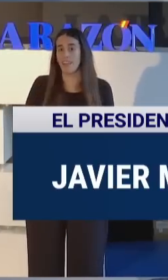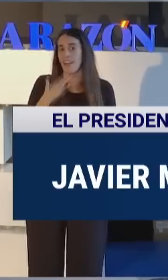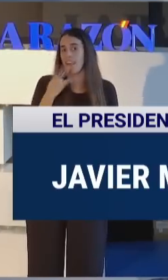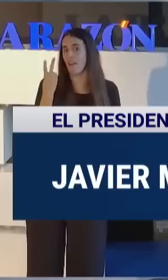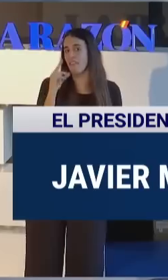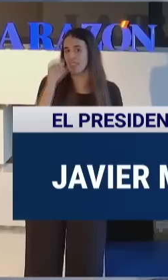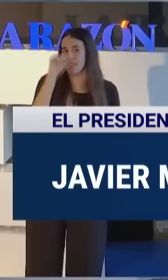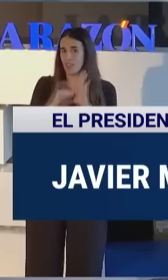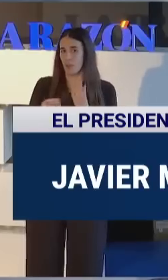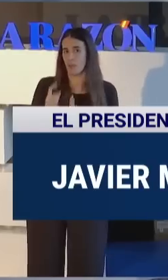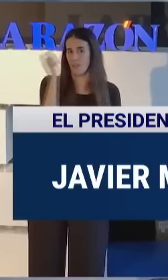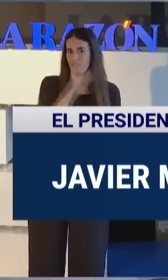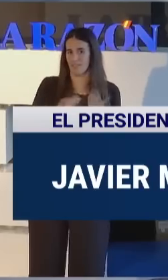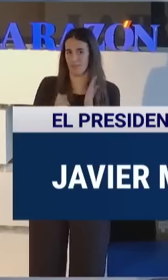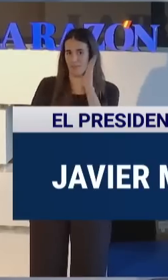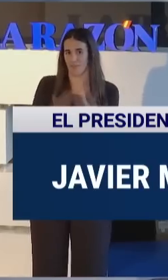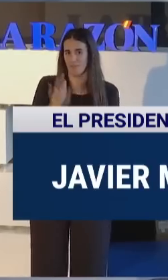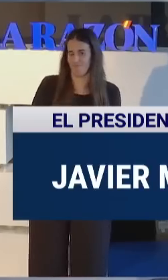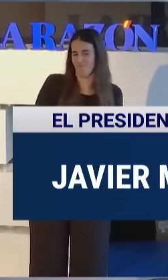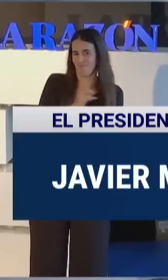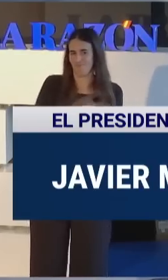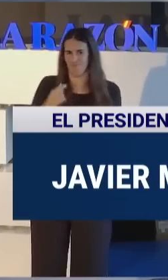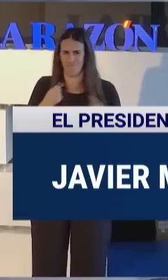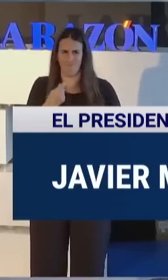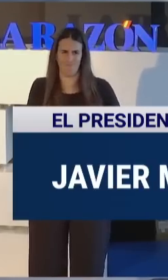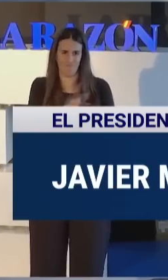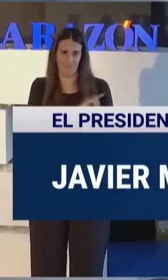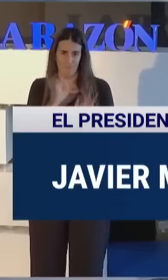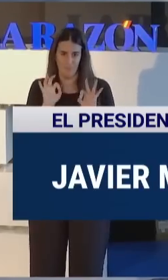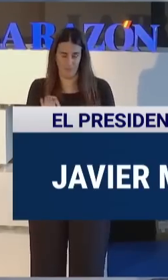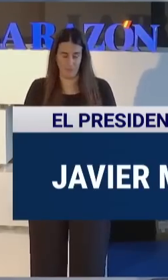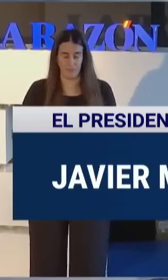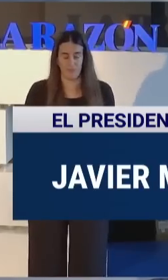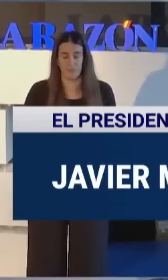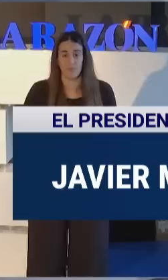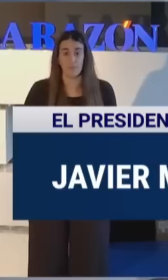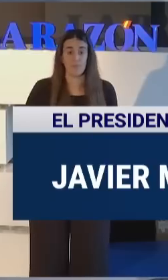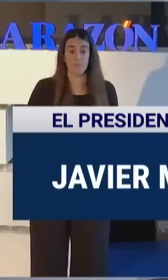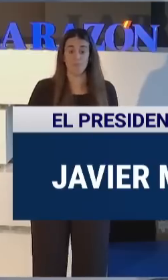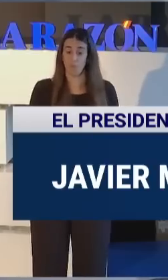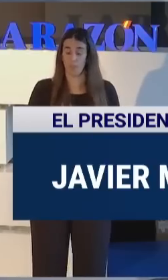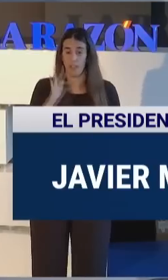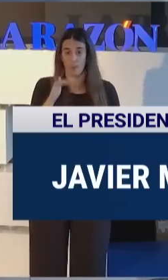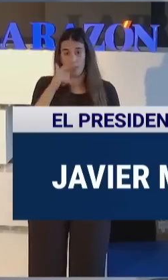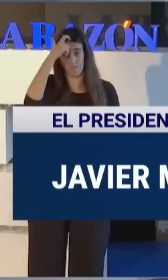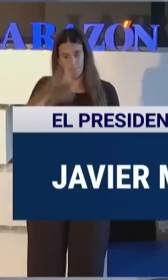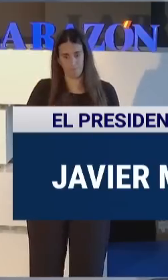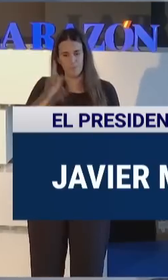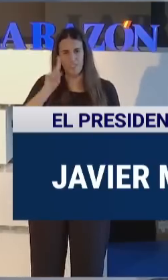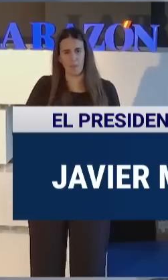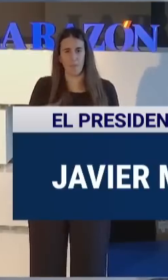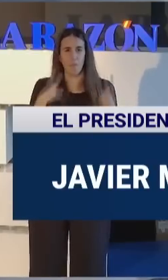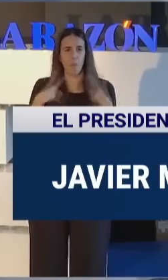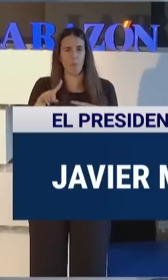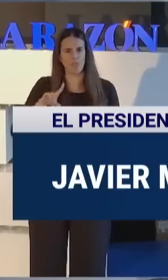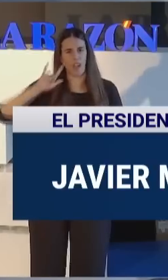artículo académico que se llama La hiperinflación y la distorsión de los mercados. O sea, pero en paralelo, digamos, tenía una banda de rock.